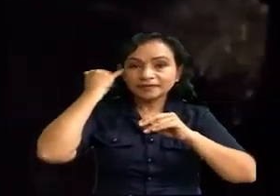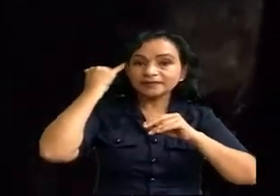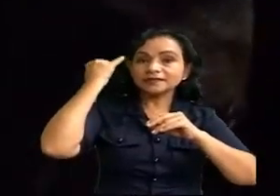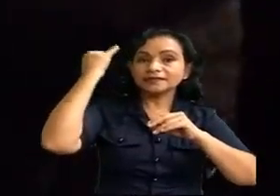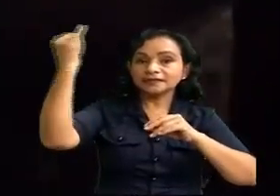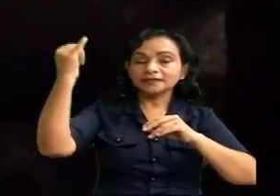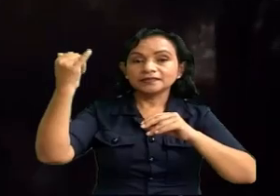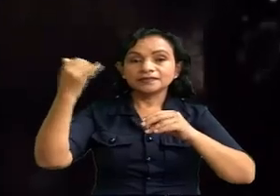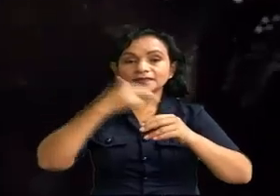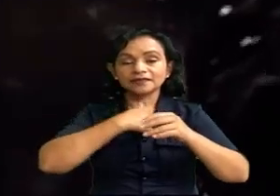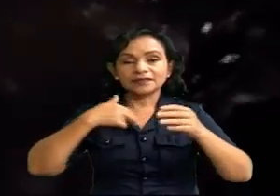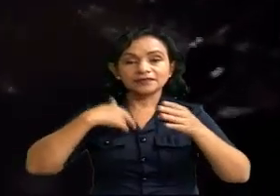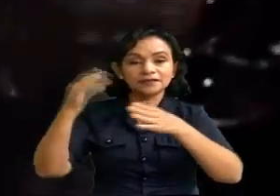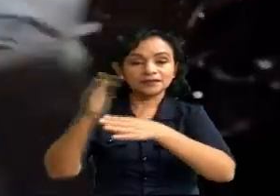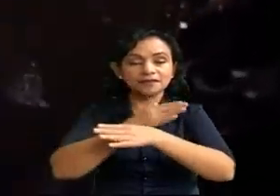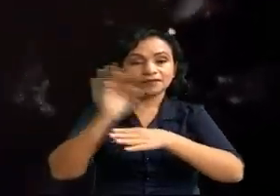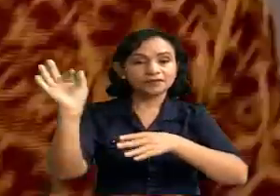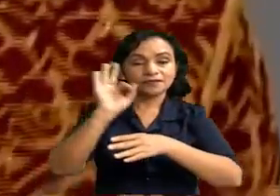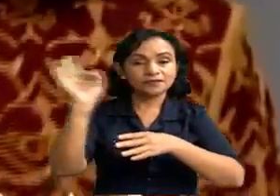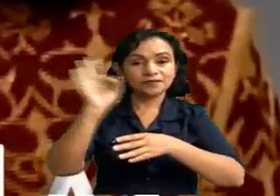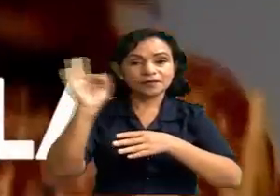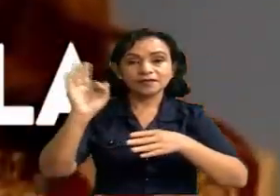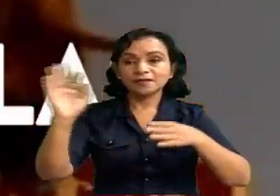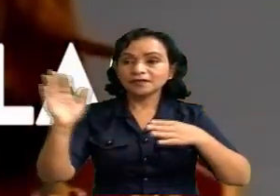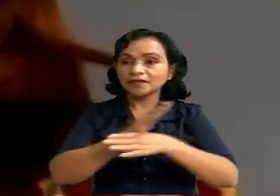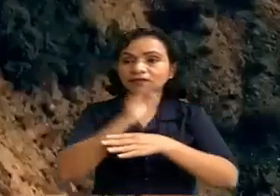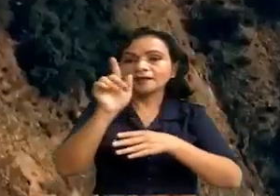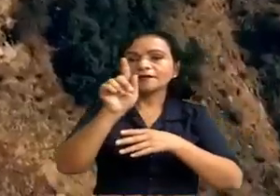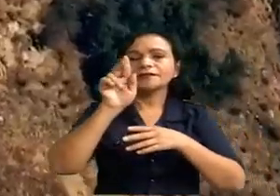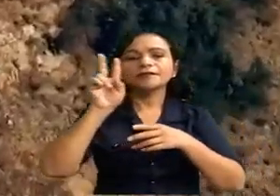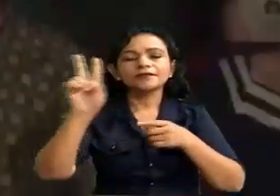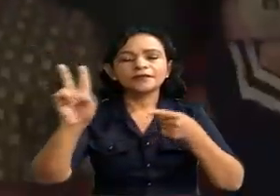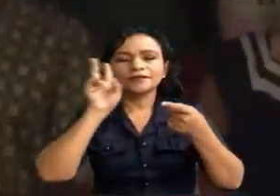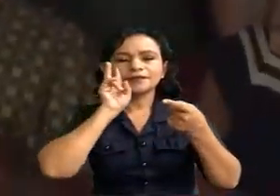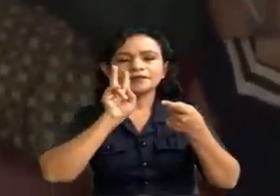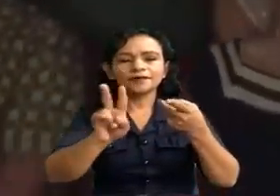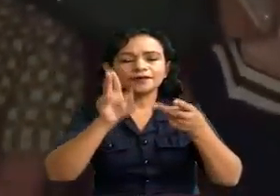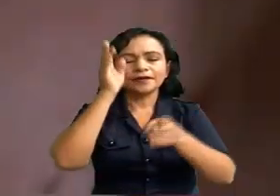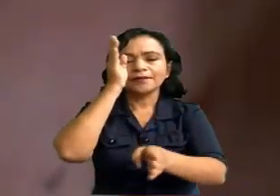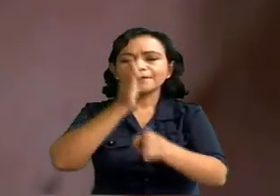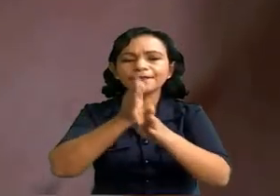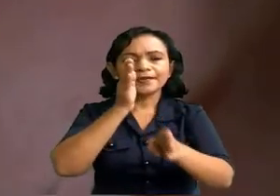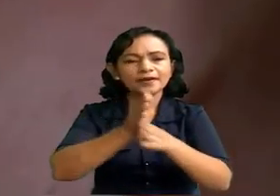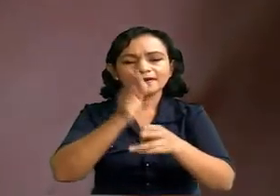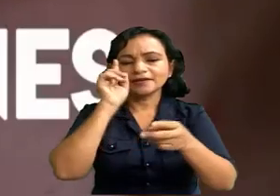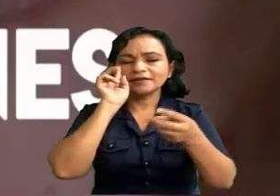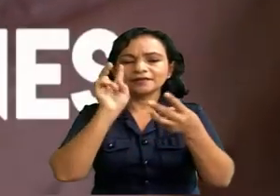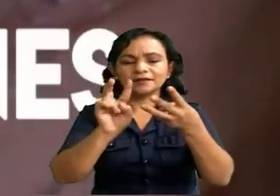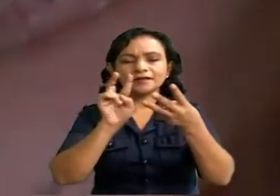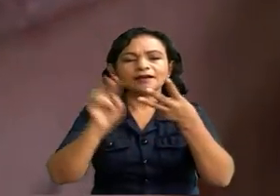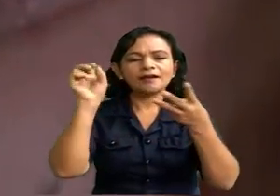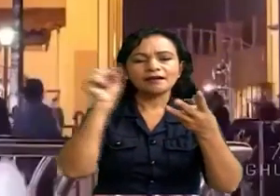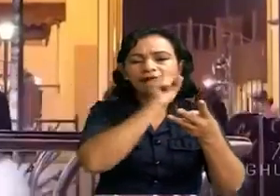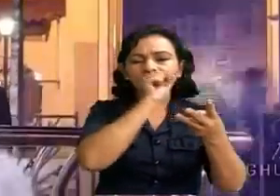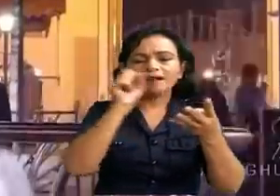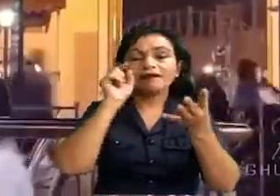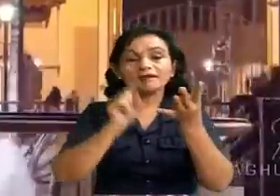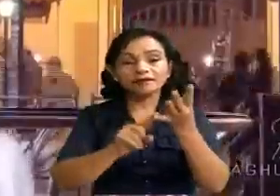a través de distintas formas, a través de telenovelas, a través de películas, a través de canciones,